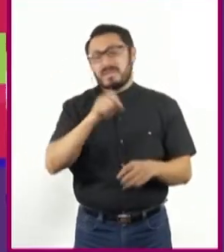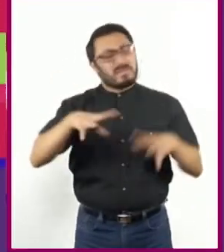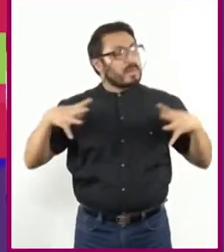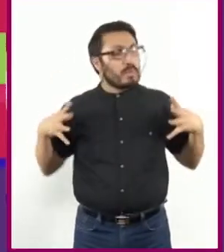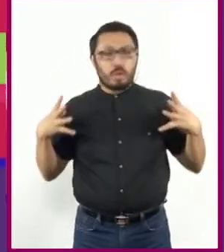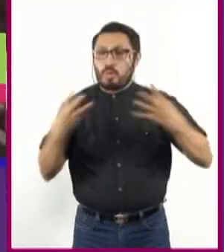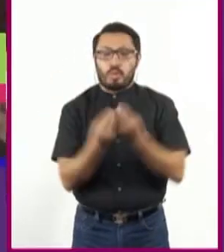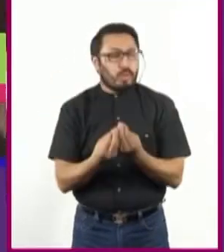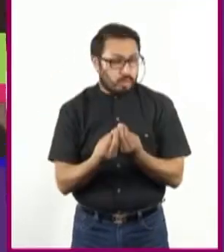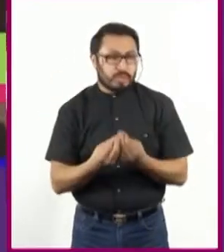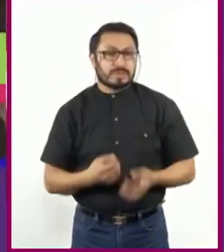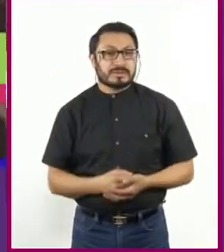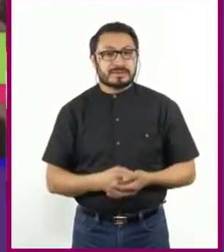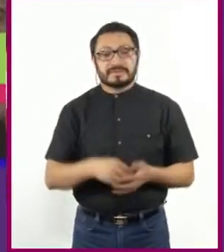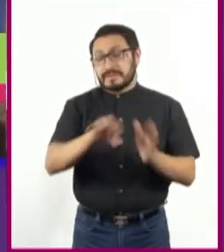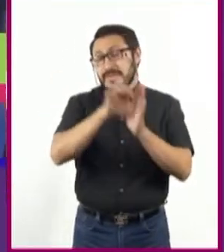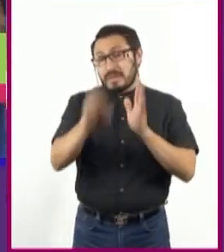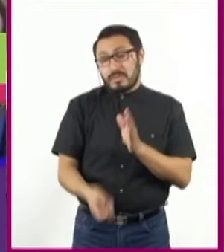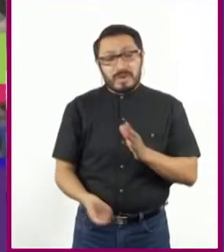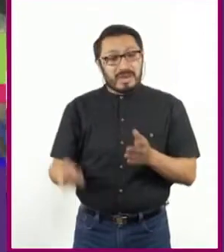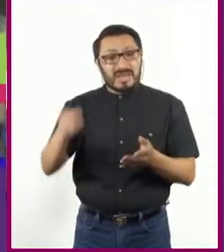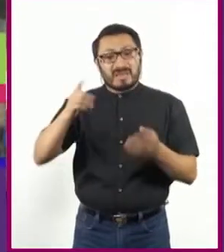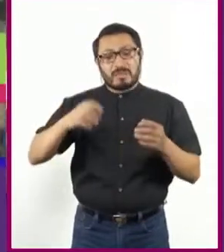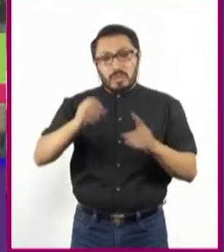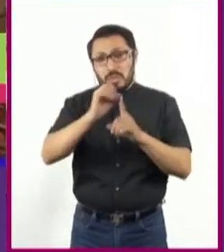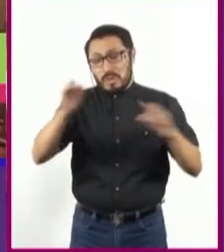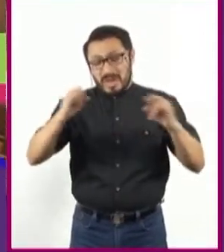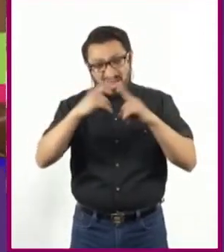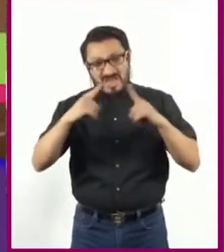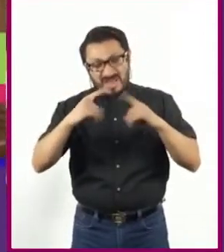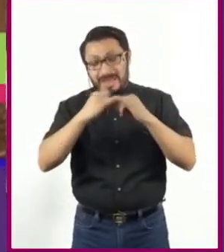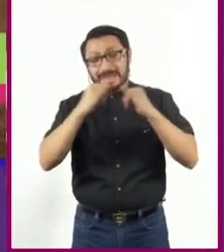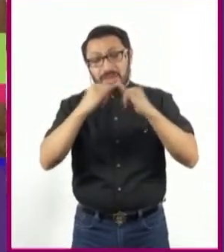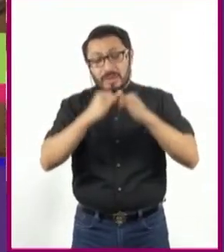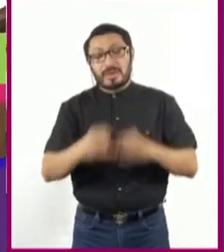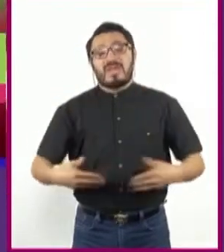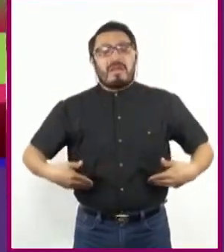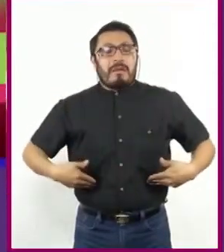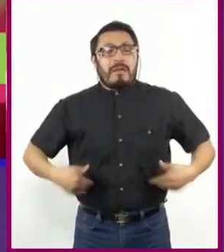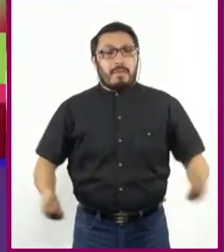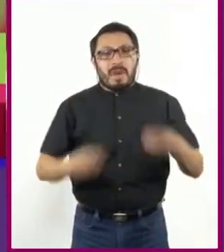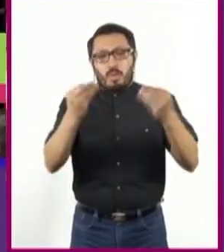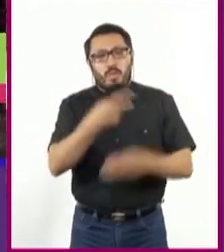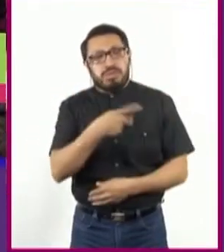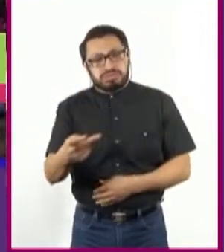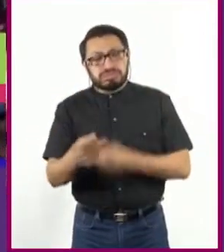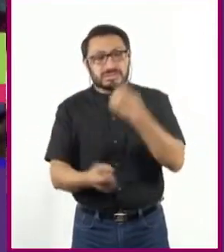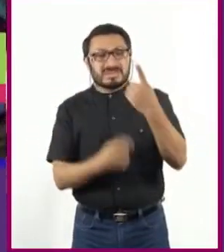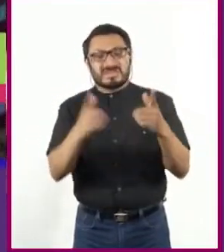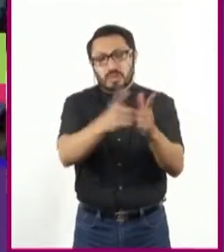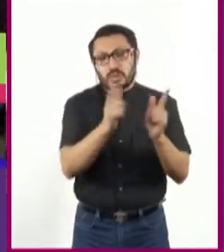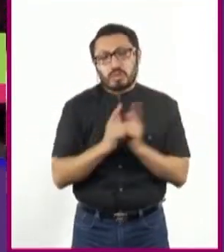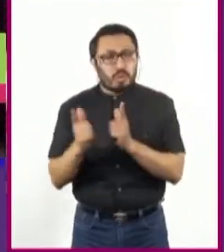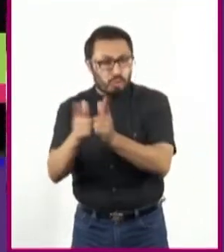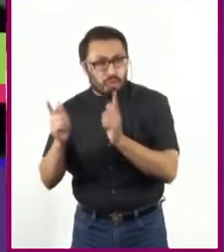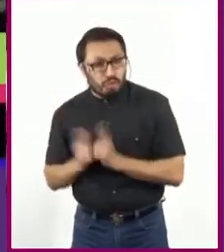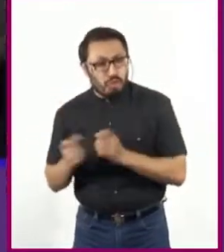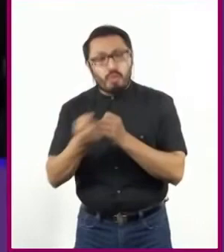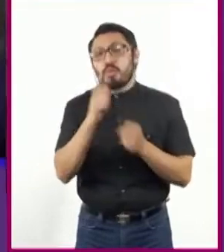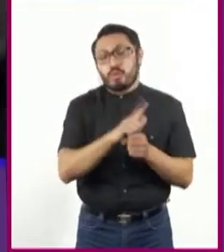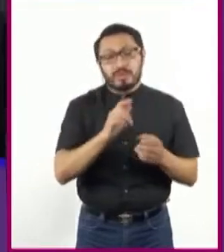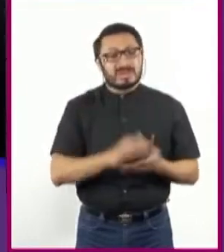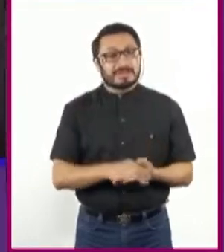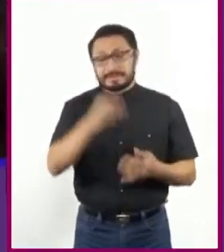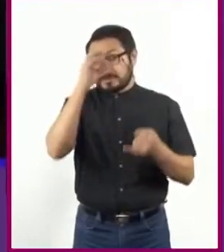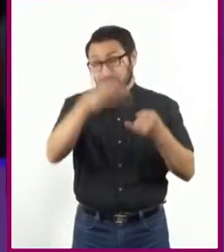conjunto. Ejemplos de violencia estructural son el hambre o la extrema pobreza que sufren determinados grupos sociales.